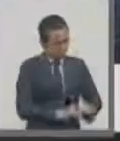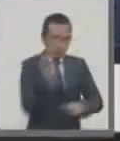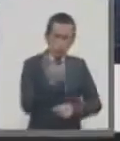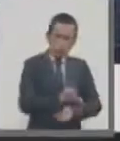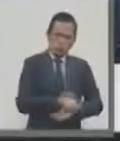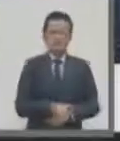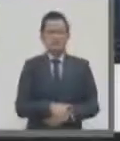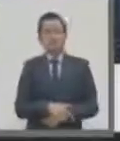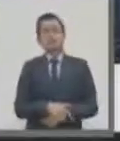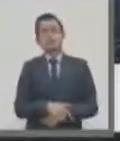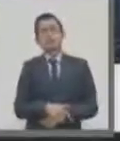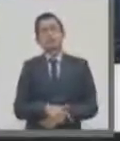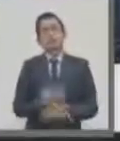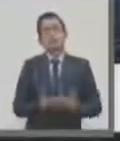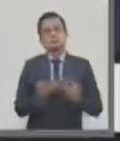Tiene la palabra